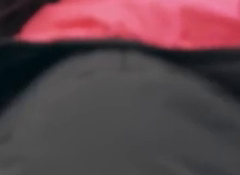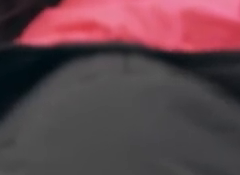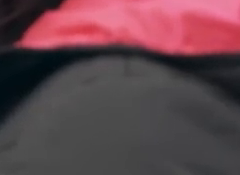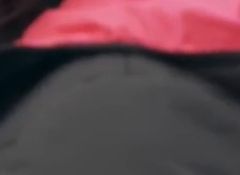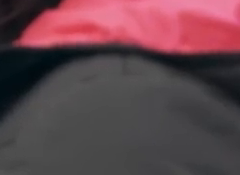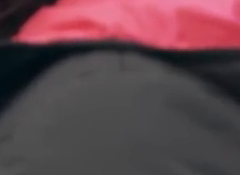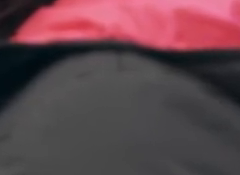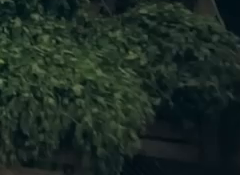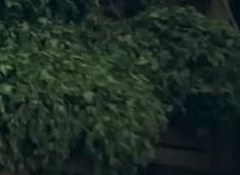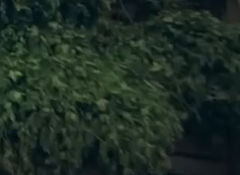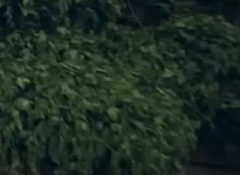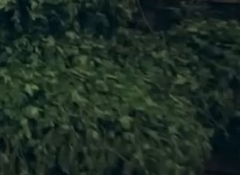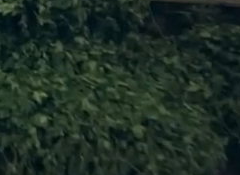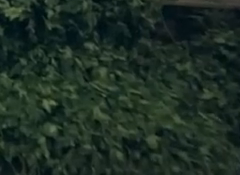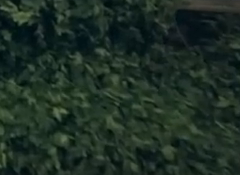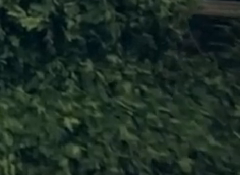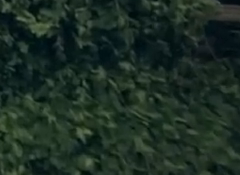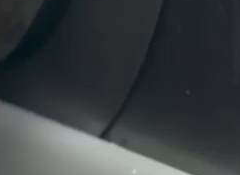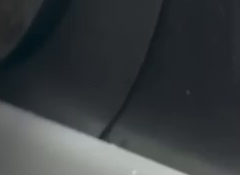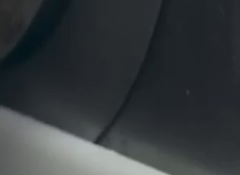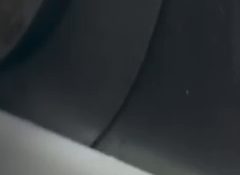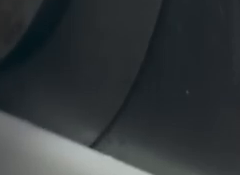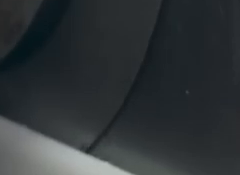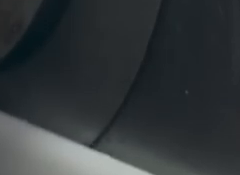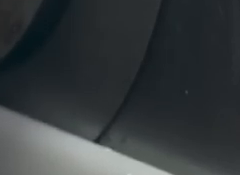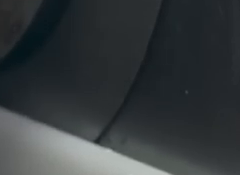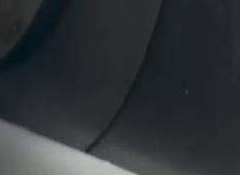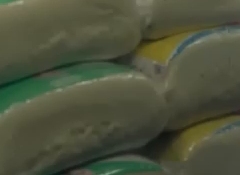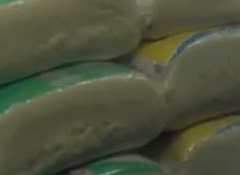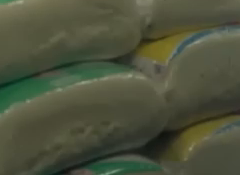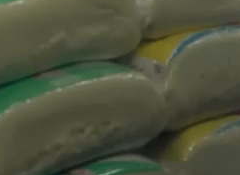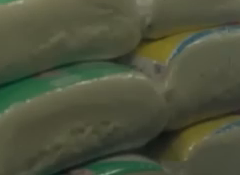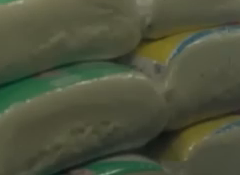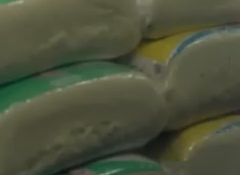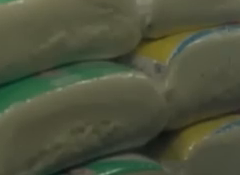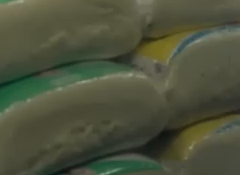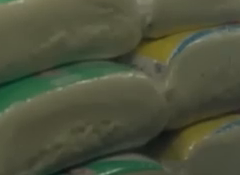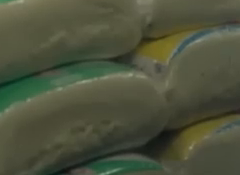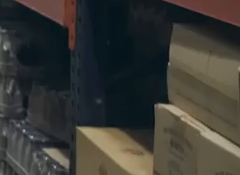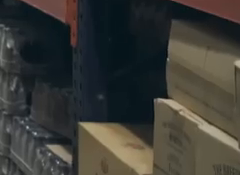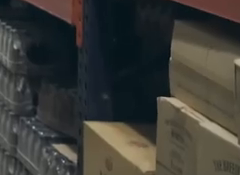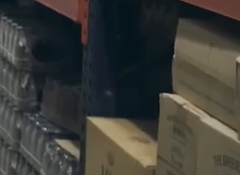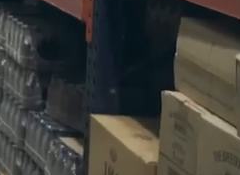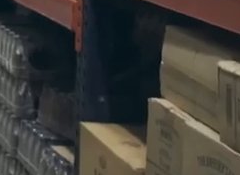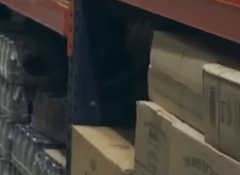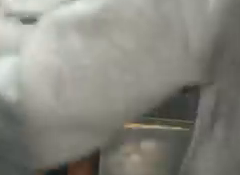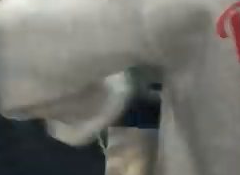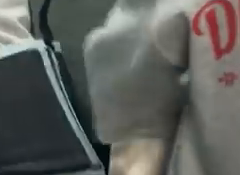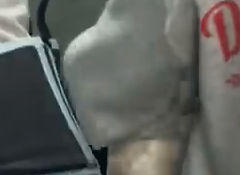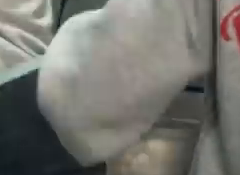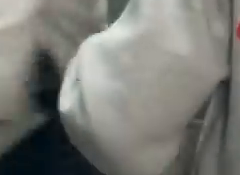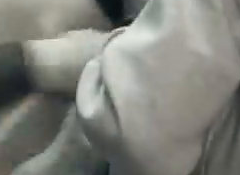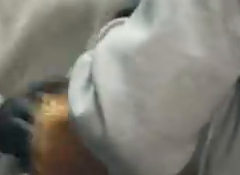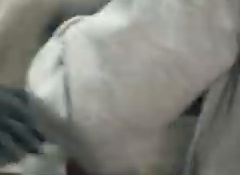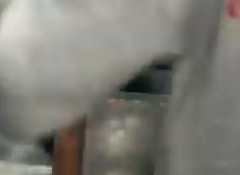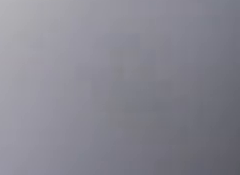de la carne está directamente vinculado con el precio del maíz. Los que estamos acá estamos trabajando para generar dinero. Estamos en